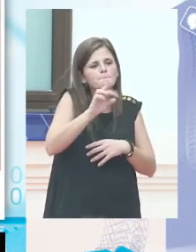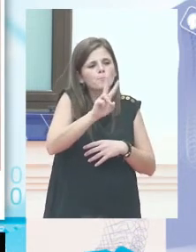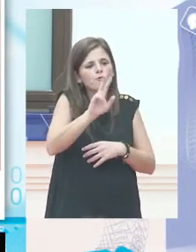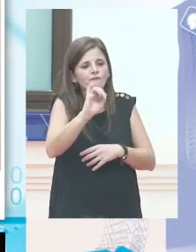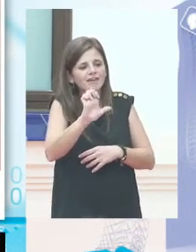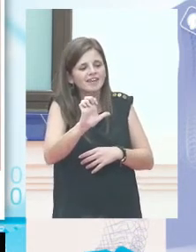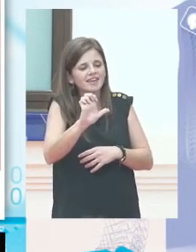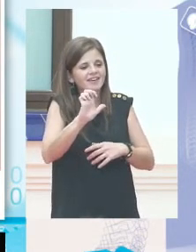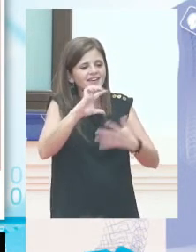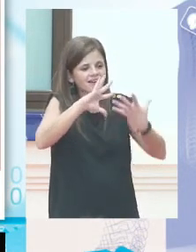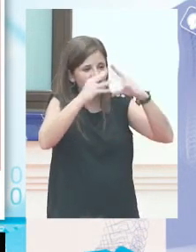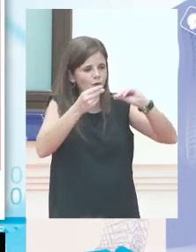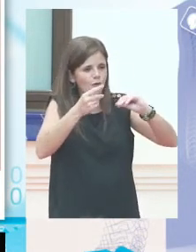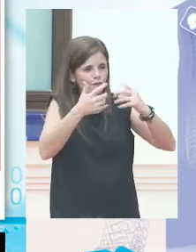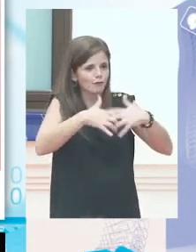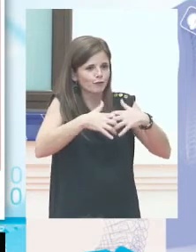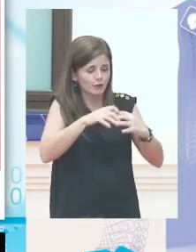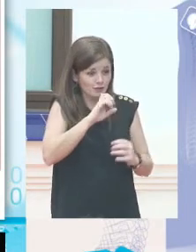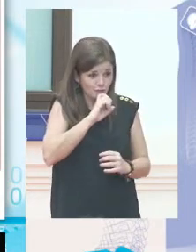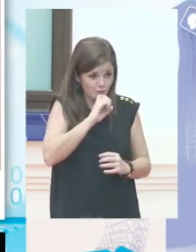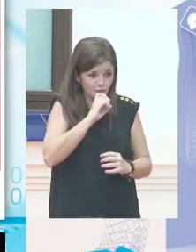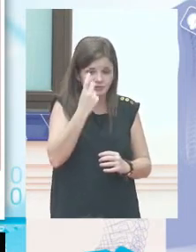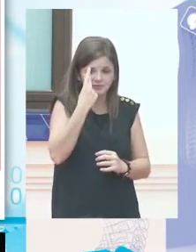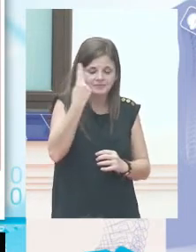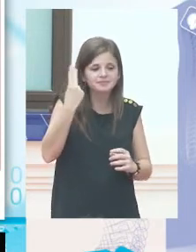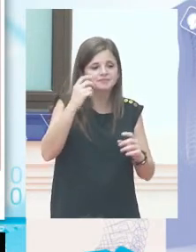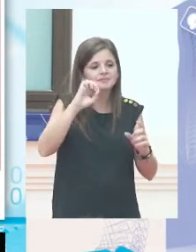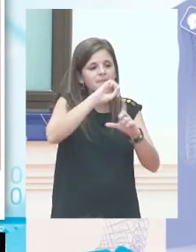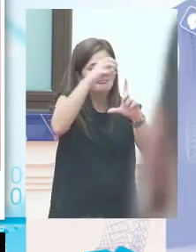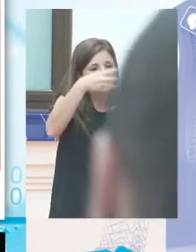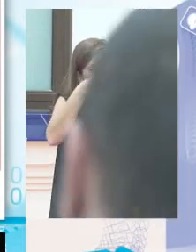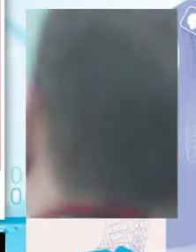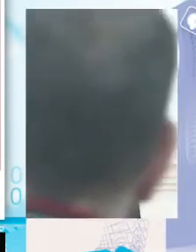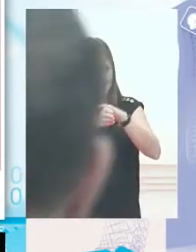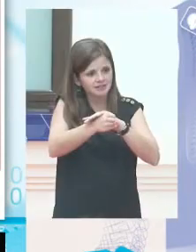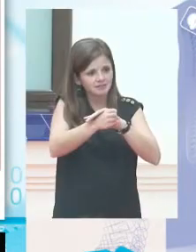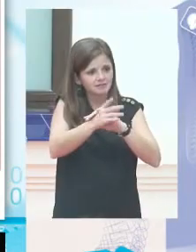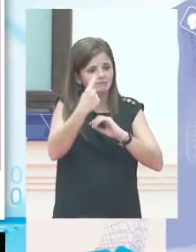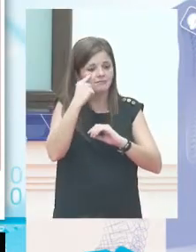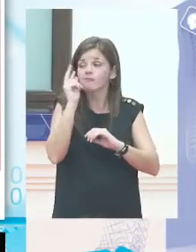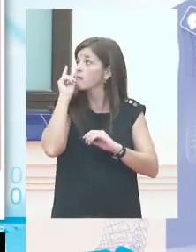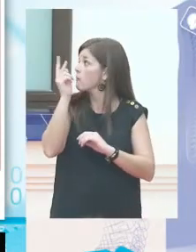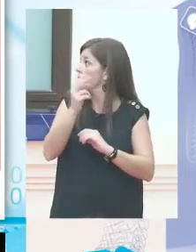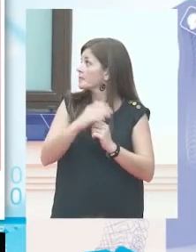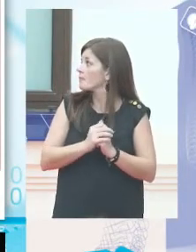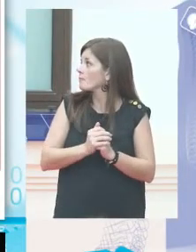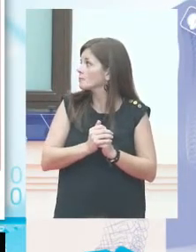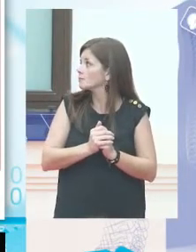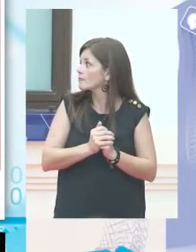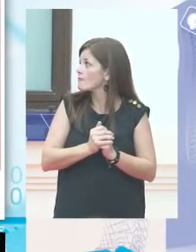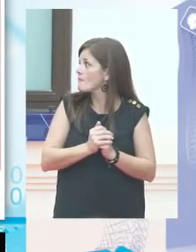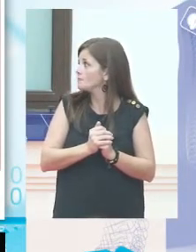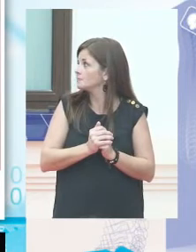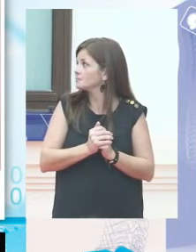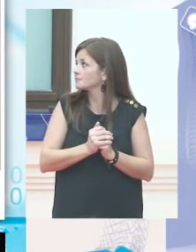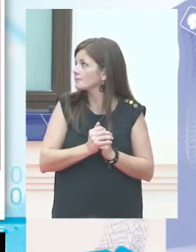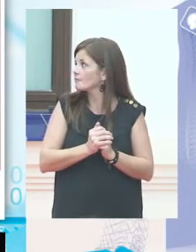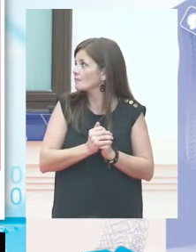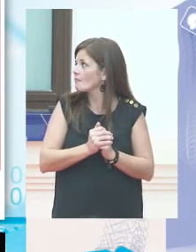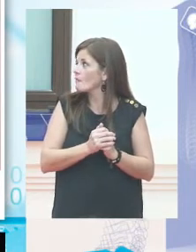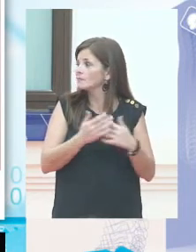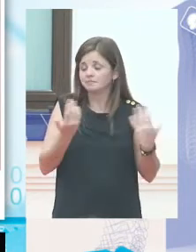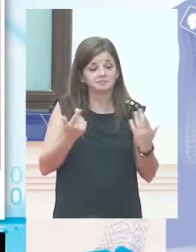es, accedemos a la plataforma y como veis hay diferentes planos. Y esos planos cuando entramos, pues bueno, se